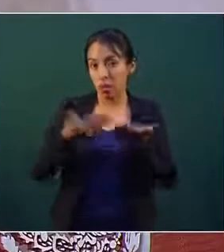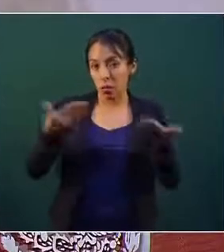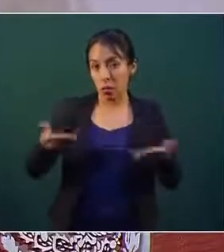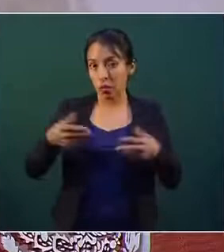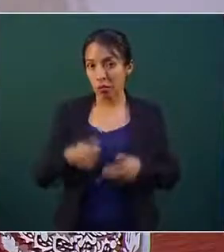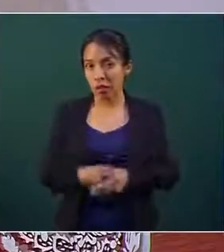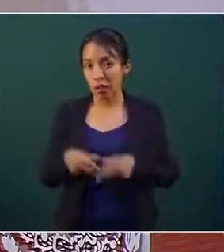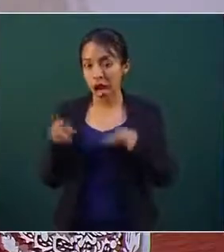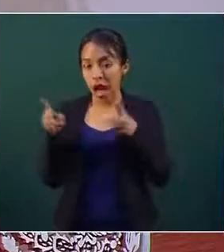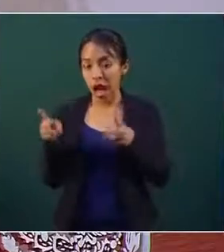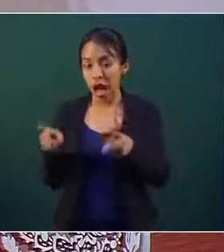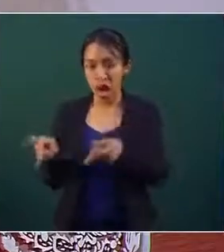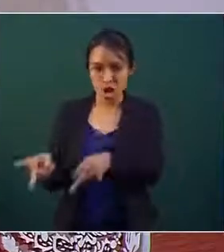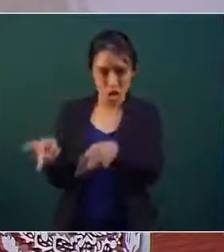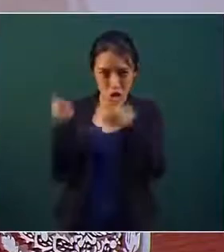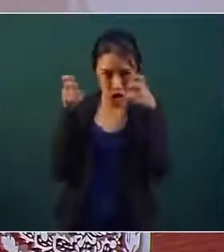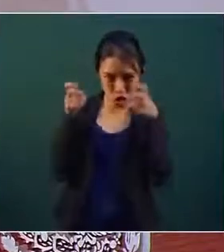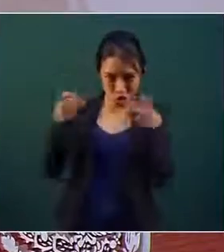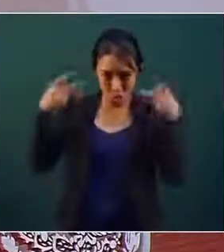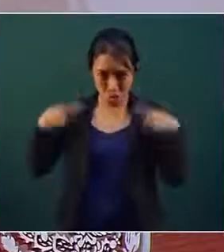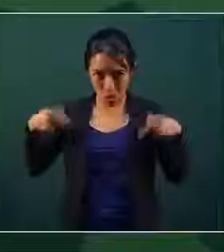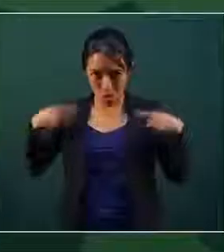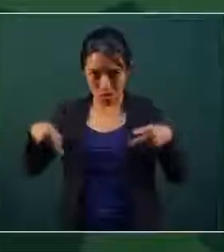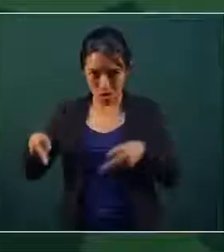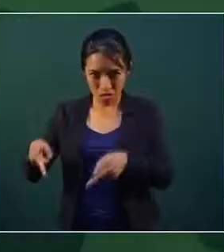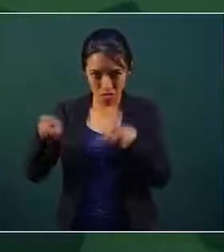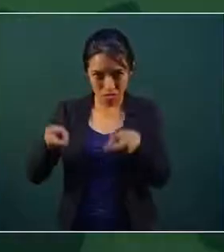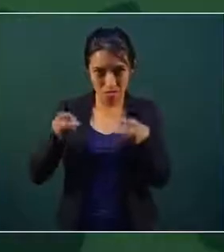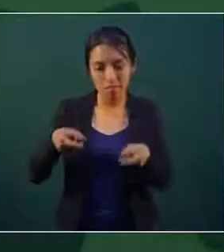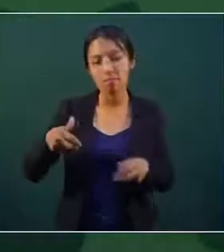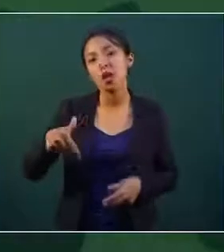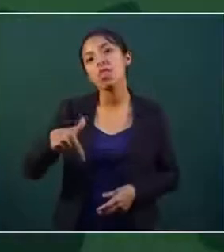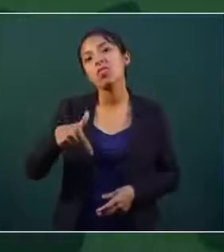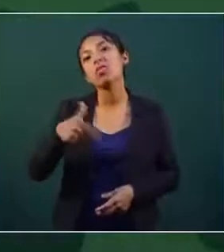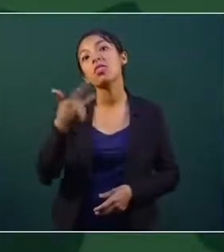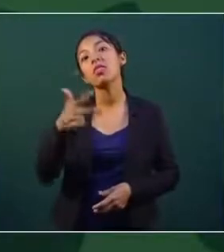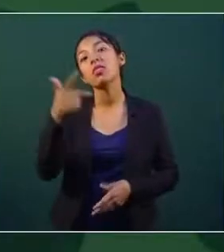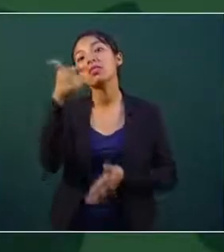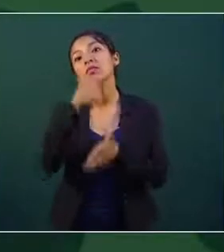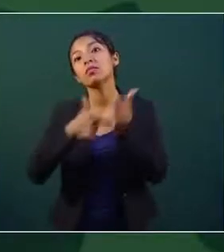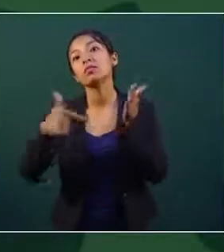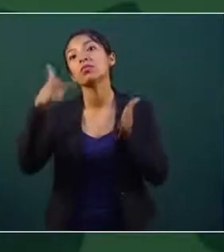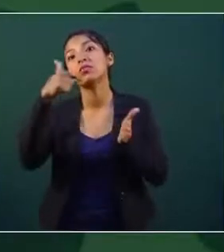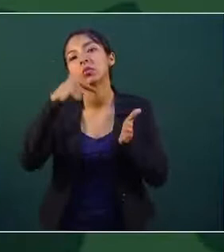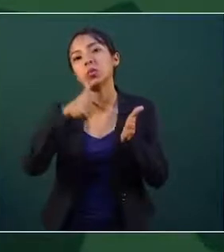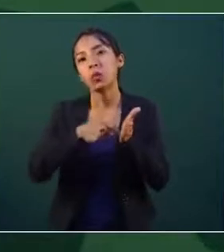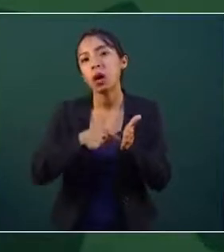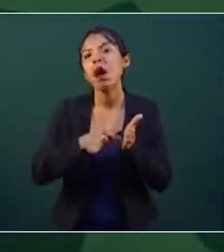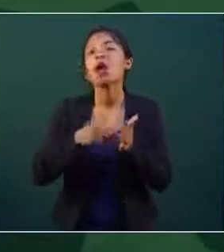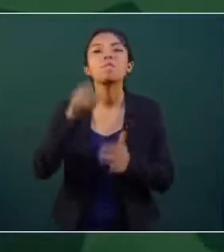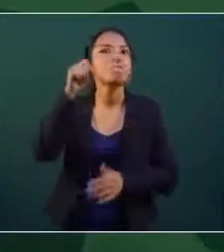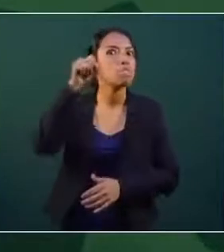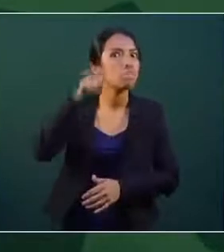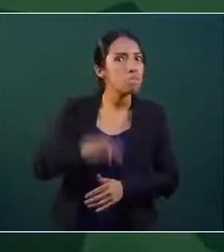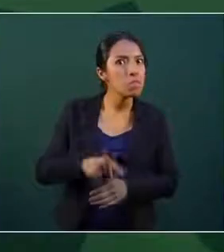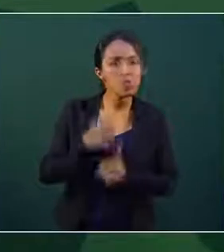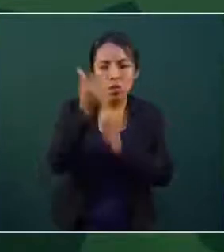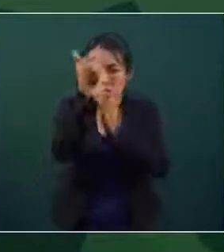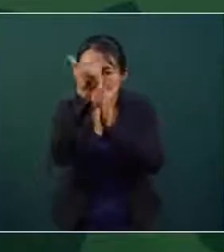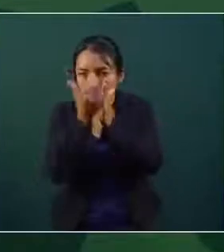robo a transeúntes, ocupa el 13º lugar, con valores a la baja en un aproximado